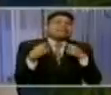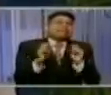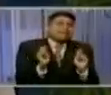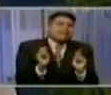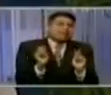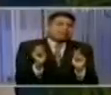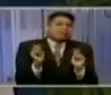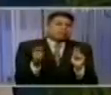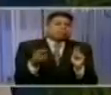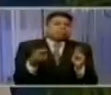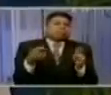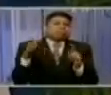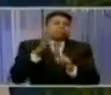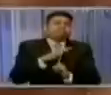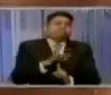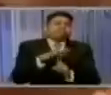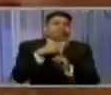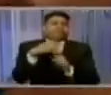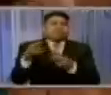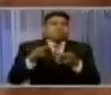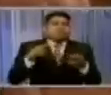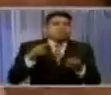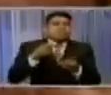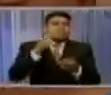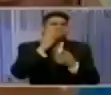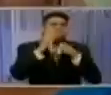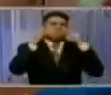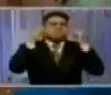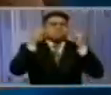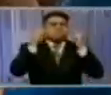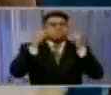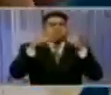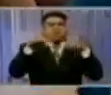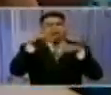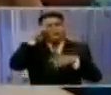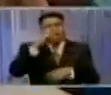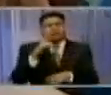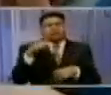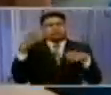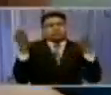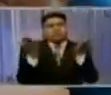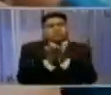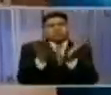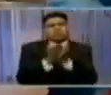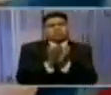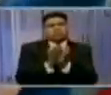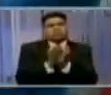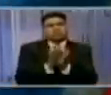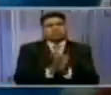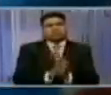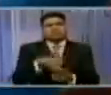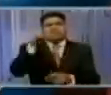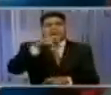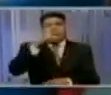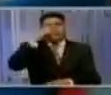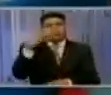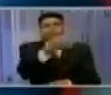vez más. Este año ha sido un año excelente desde el punto de vista educativo.